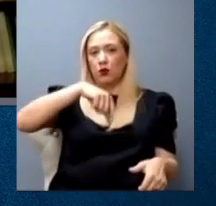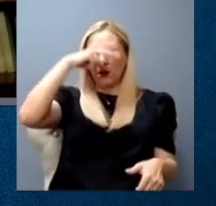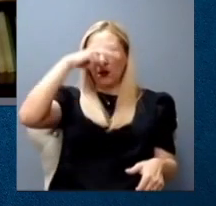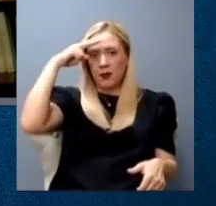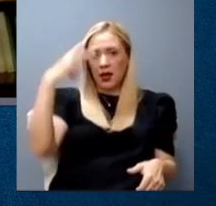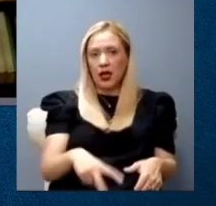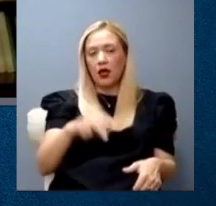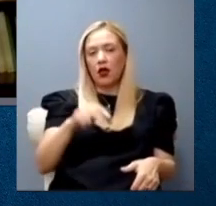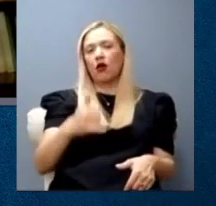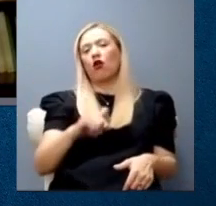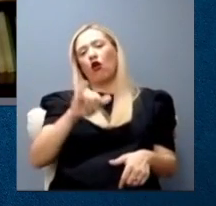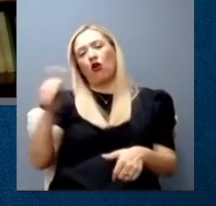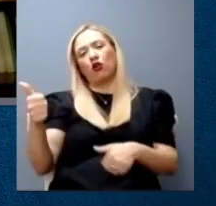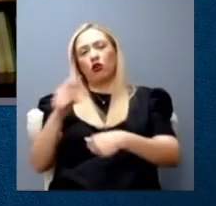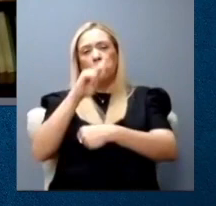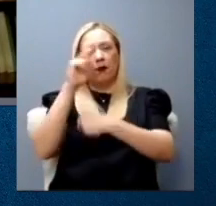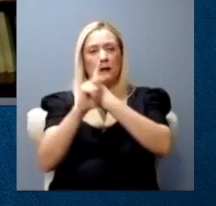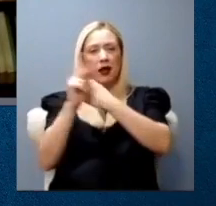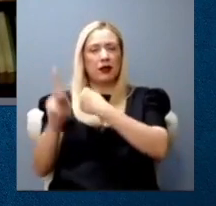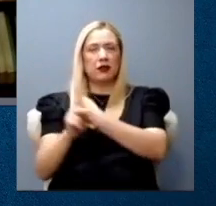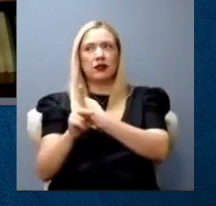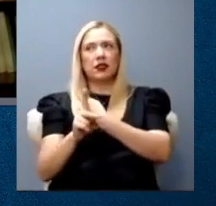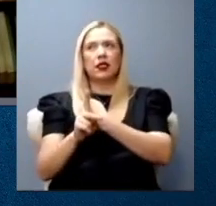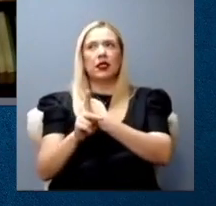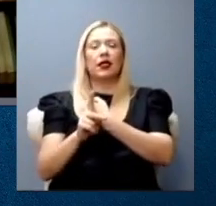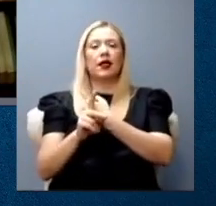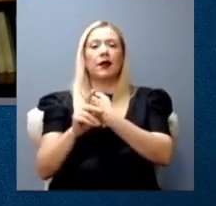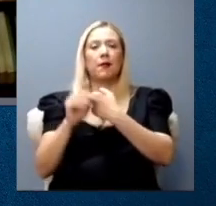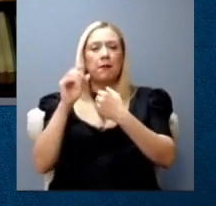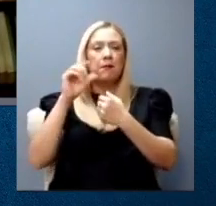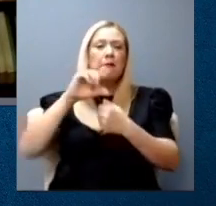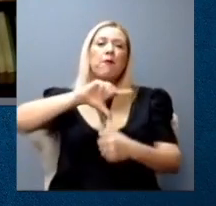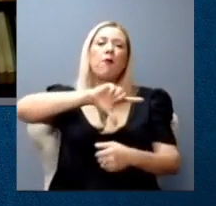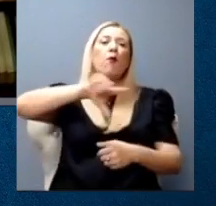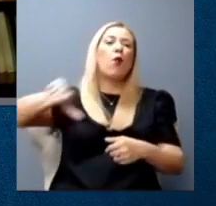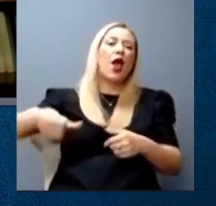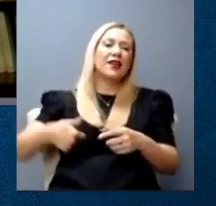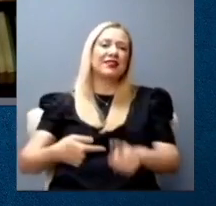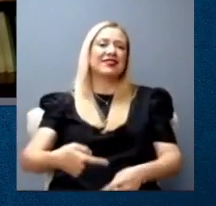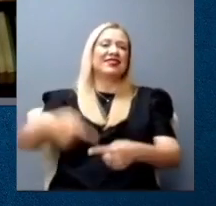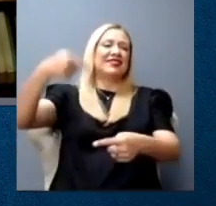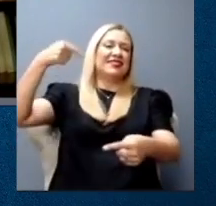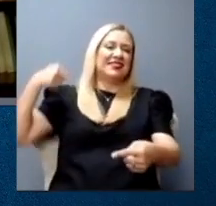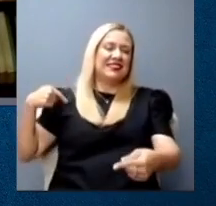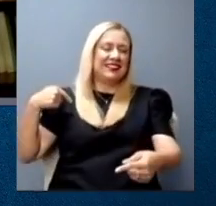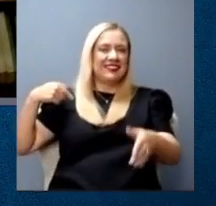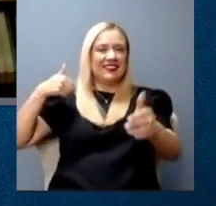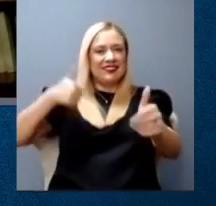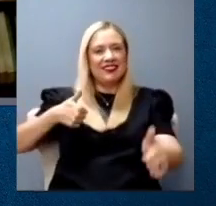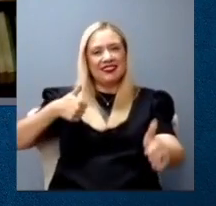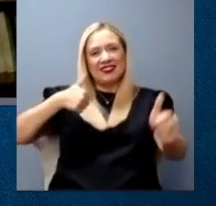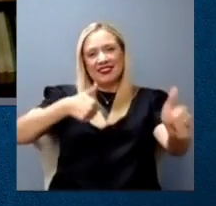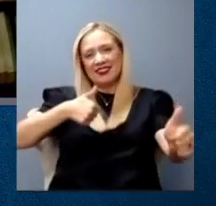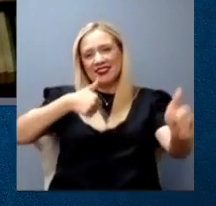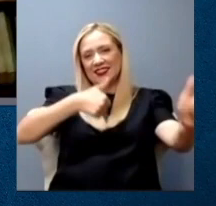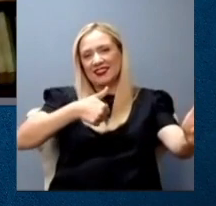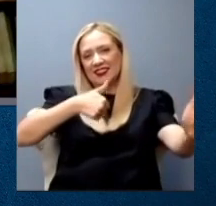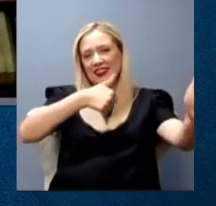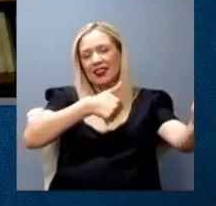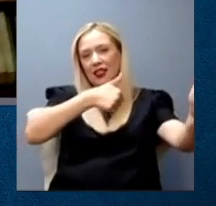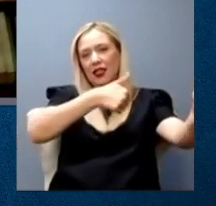de países hemos un poco ido después. Sin embargo, desde luego, como mencionaba, la reforma